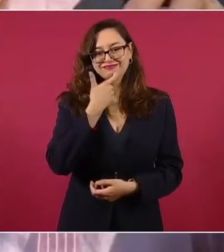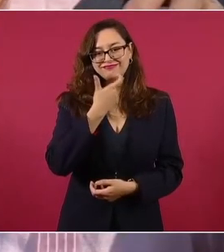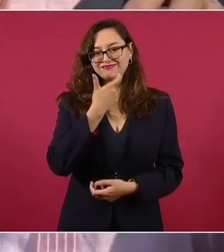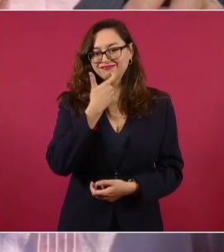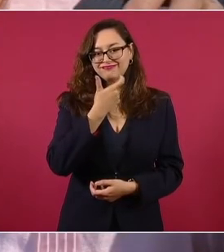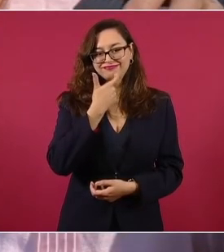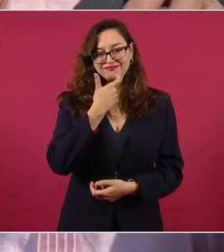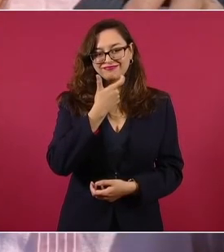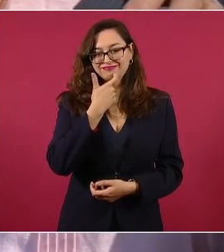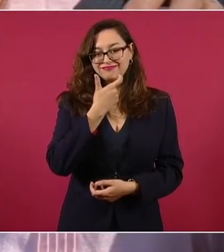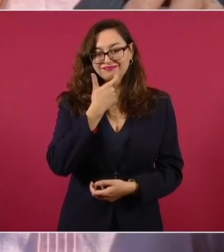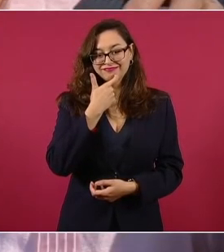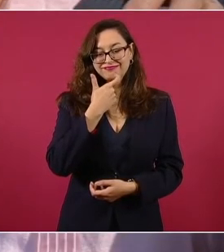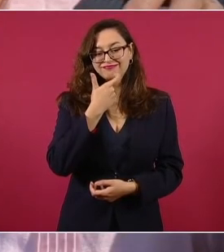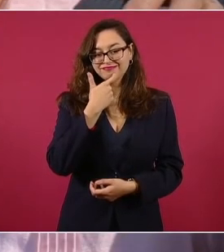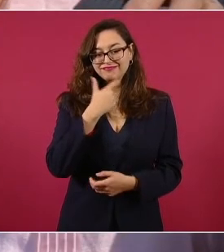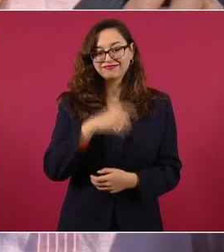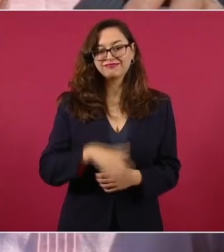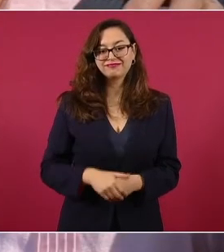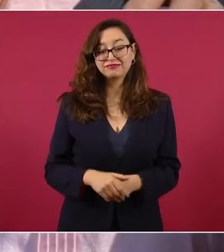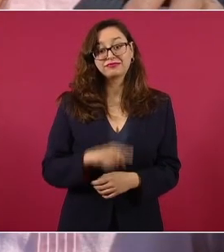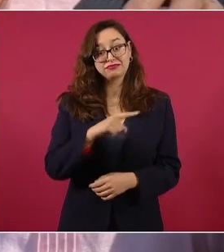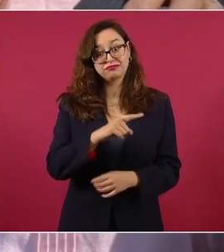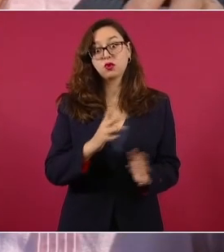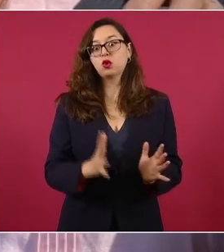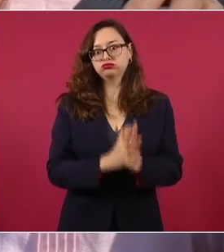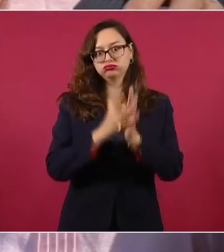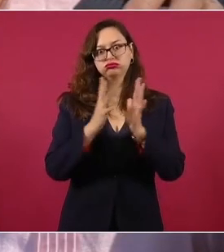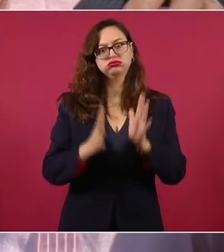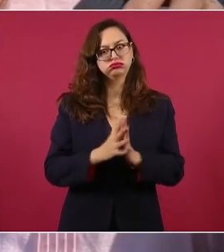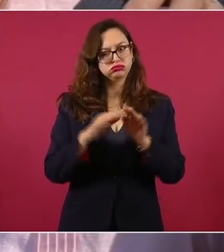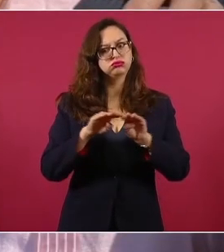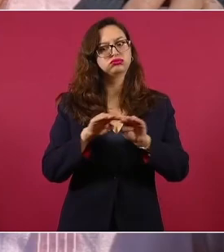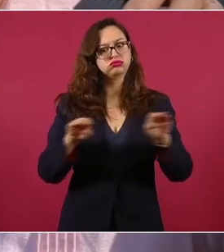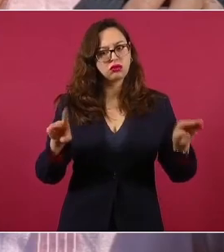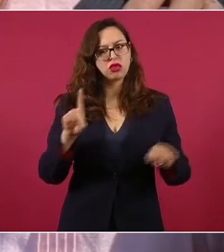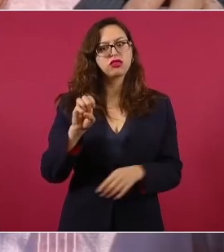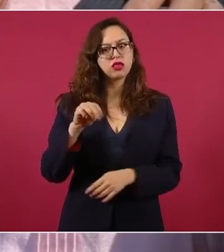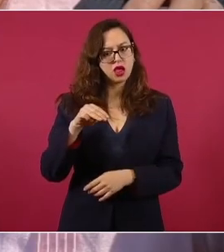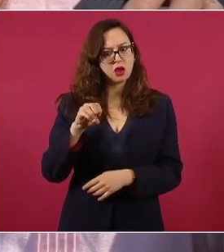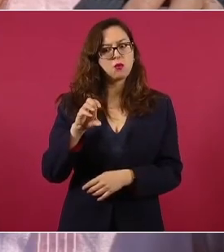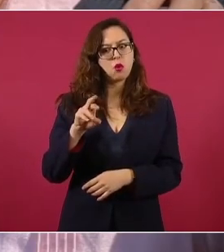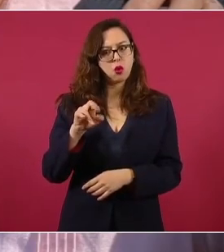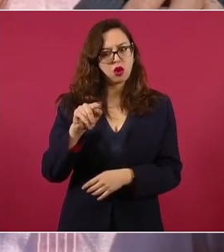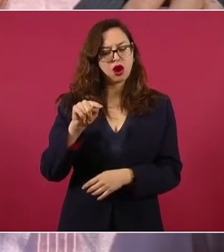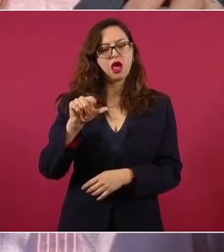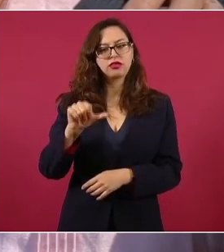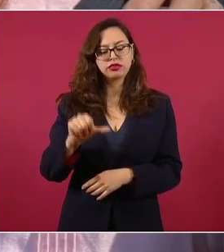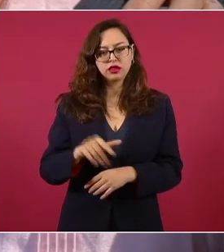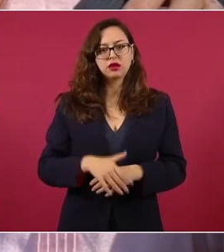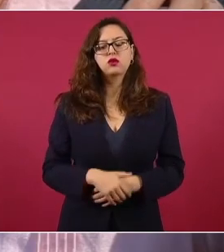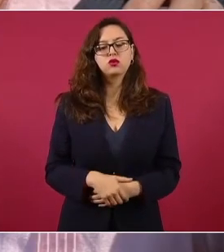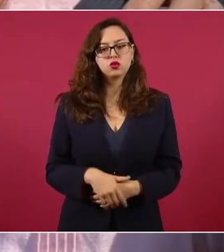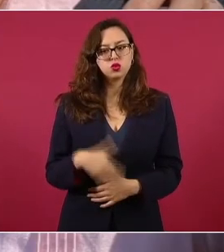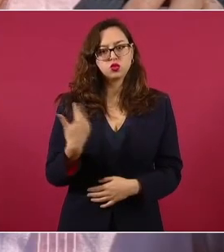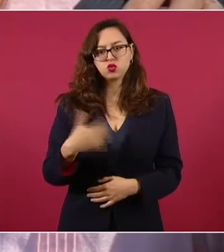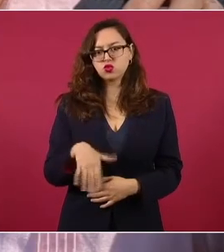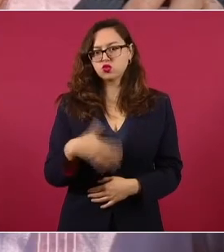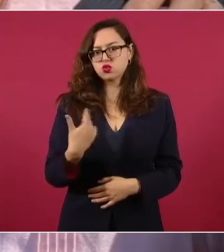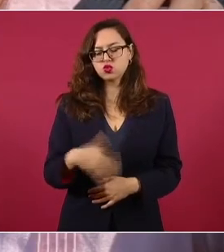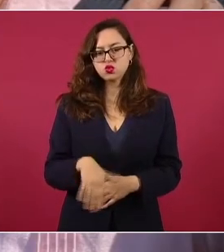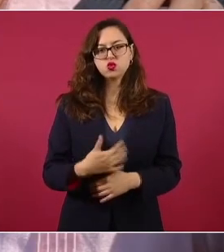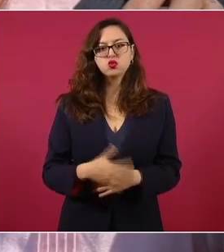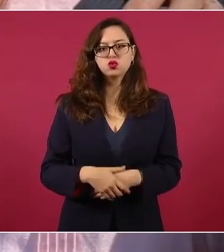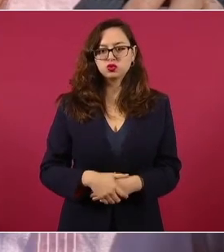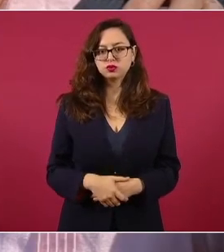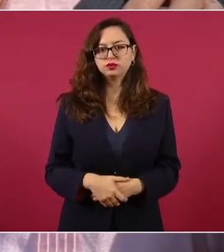Roberto Madrazo, demócrata. Otro demócrata, es el